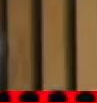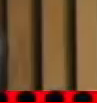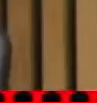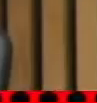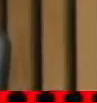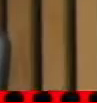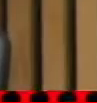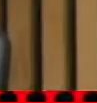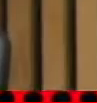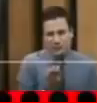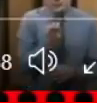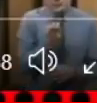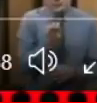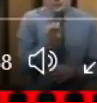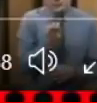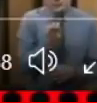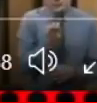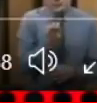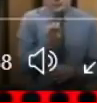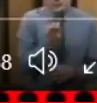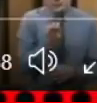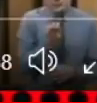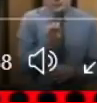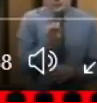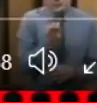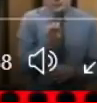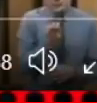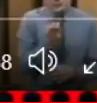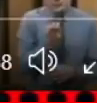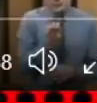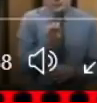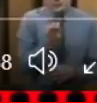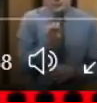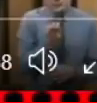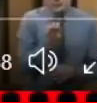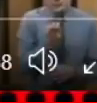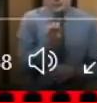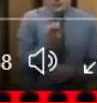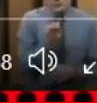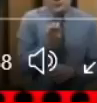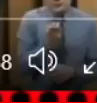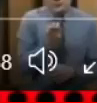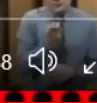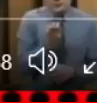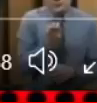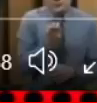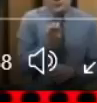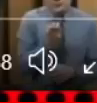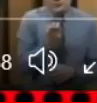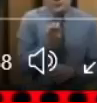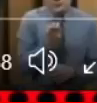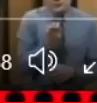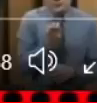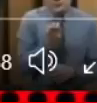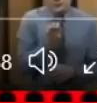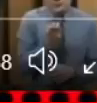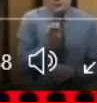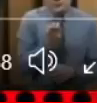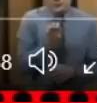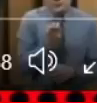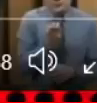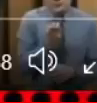evidente que mariana rodríguez hizo propaganda para samuel garcía lamenta que el ine quiere imponer una sanción